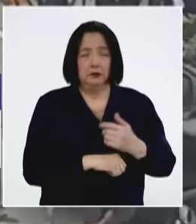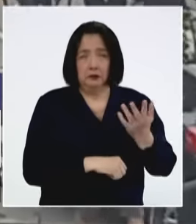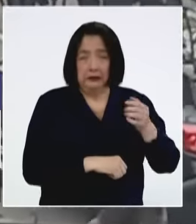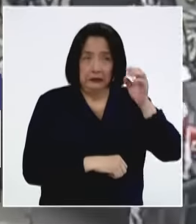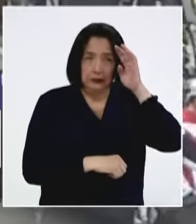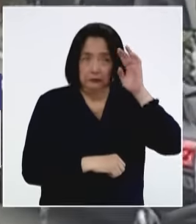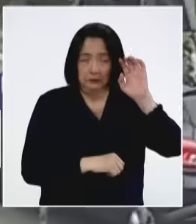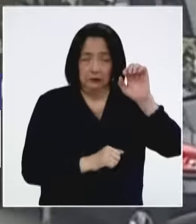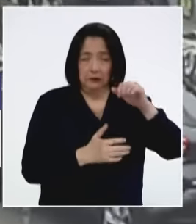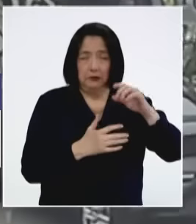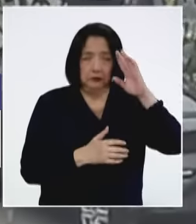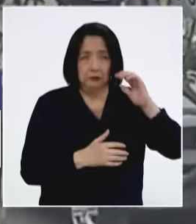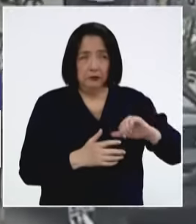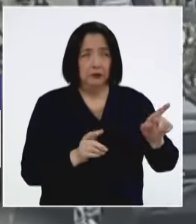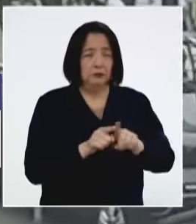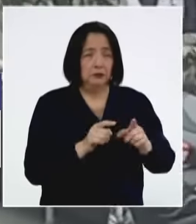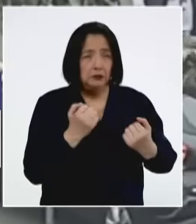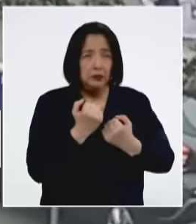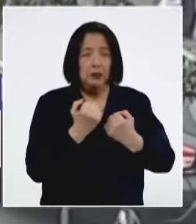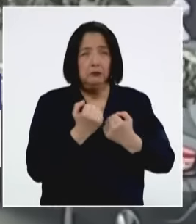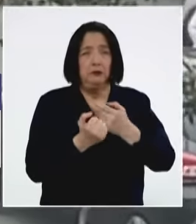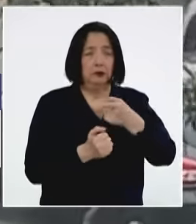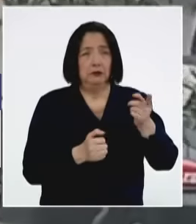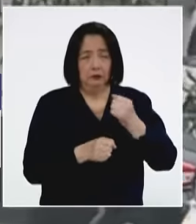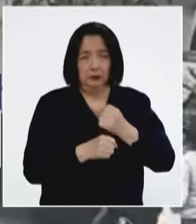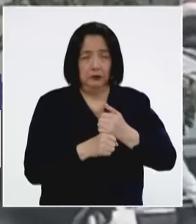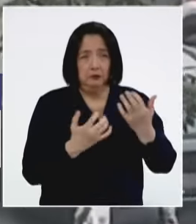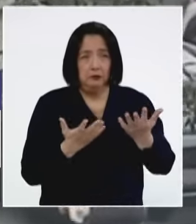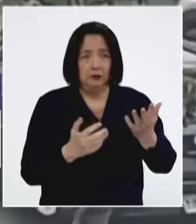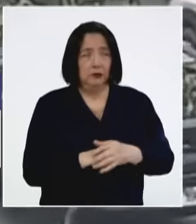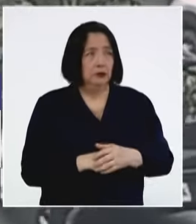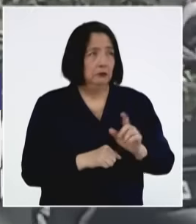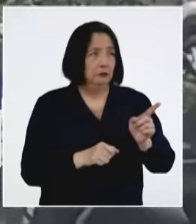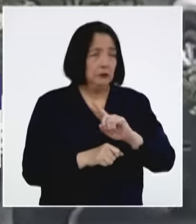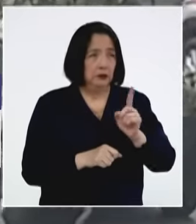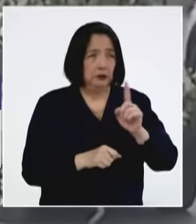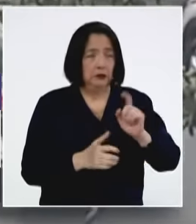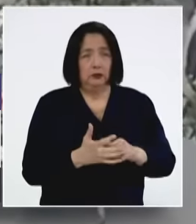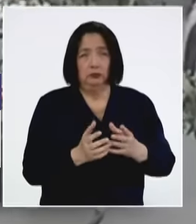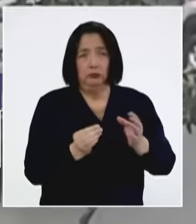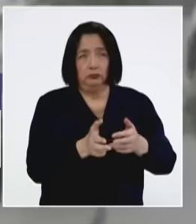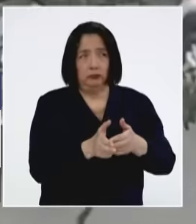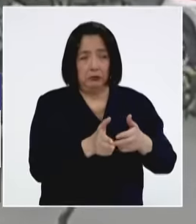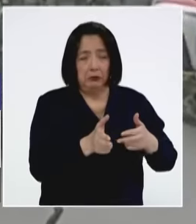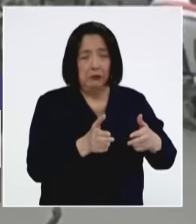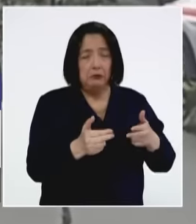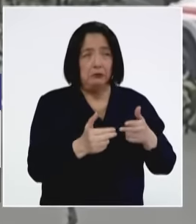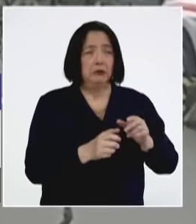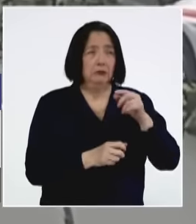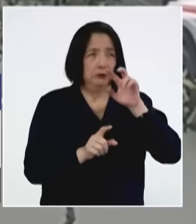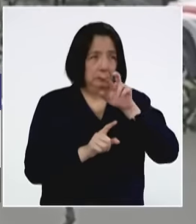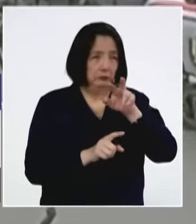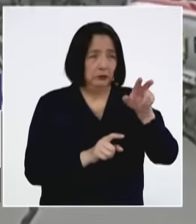de Serenazgo están también apoyando en las labores para que no se genere demasiado tráfico. Sin embargo, tal como